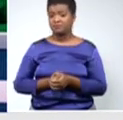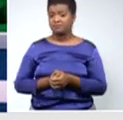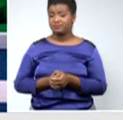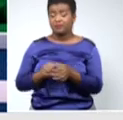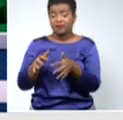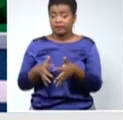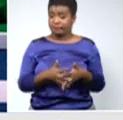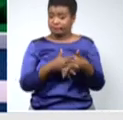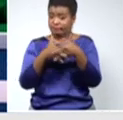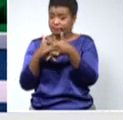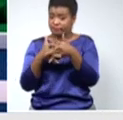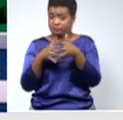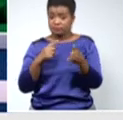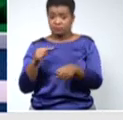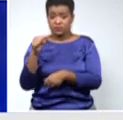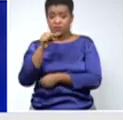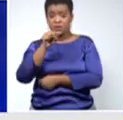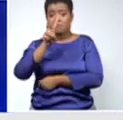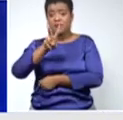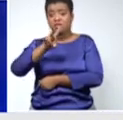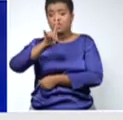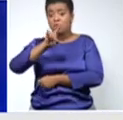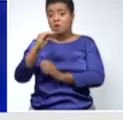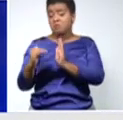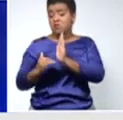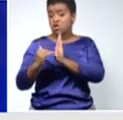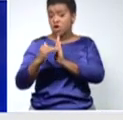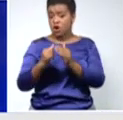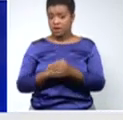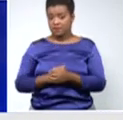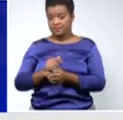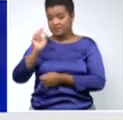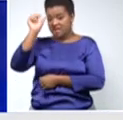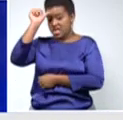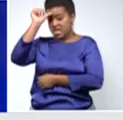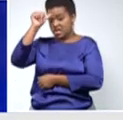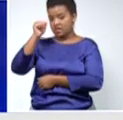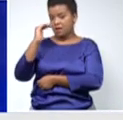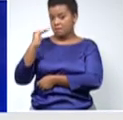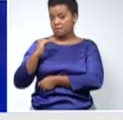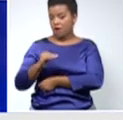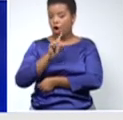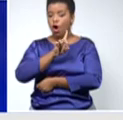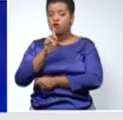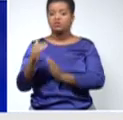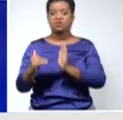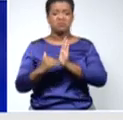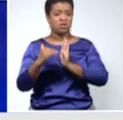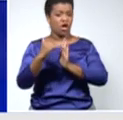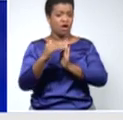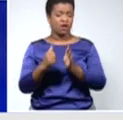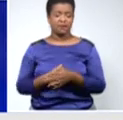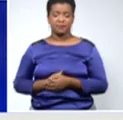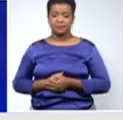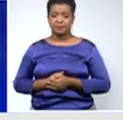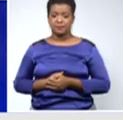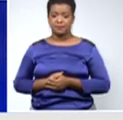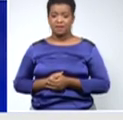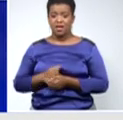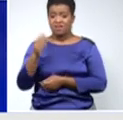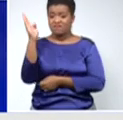de 29 millones, le sigue la India con más de 11 millones, le sigue